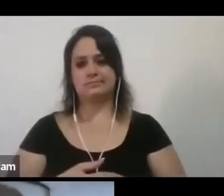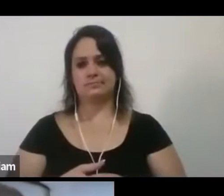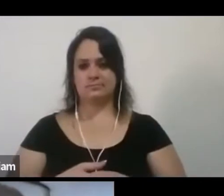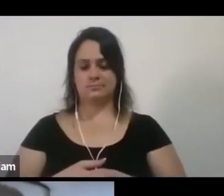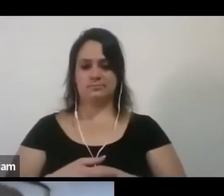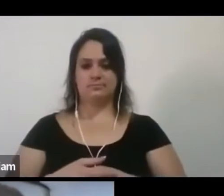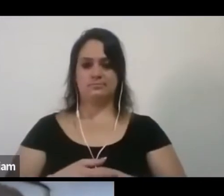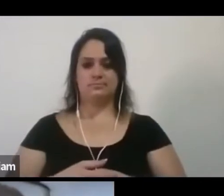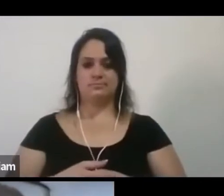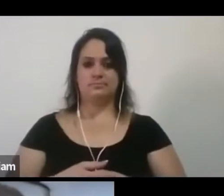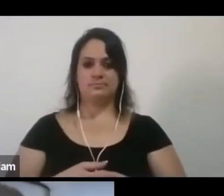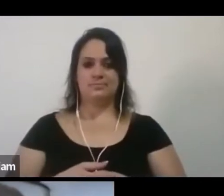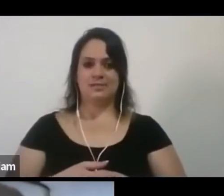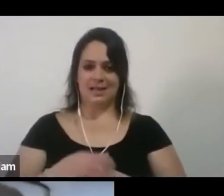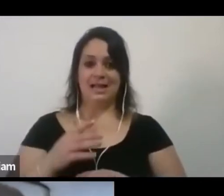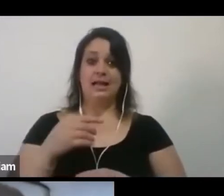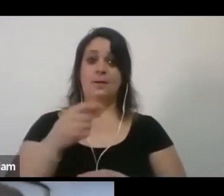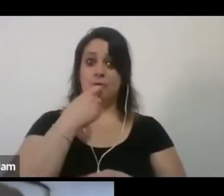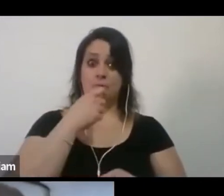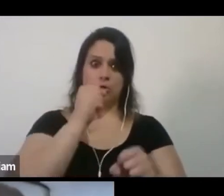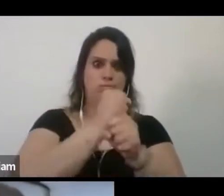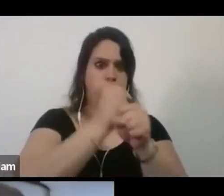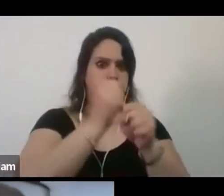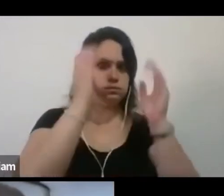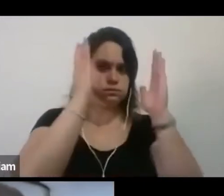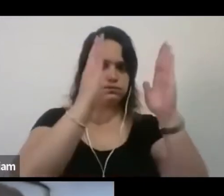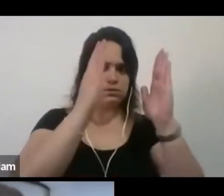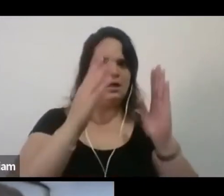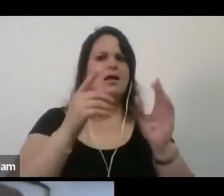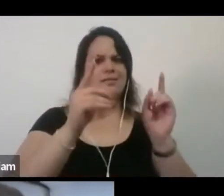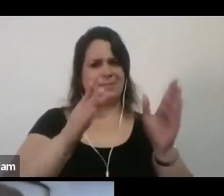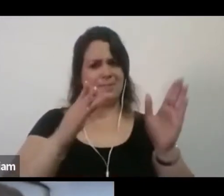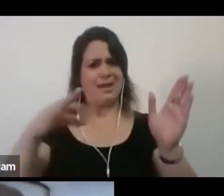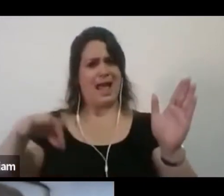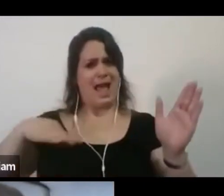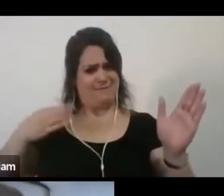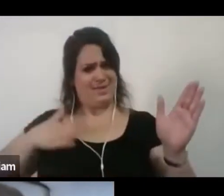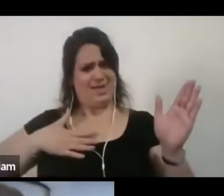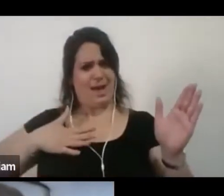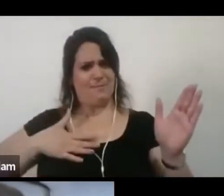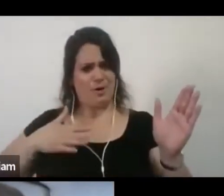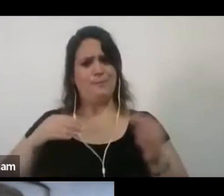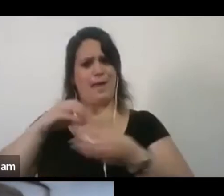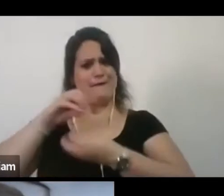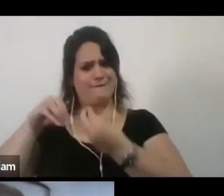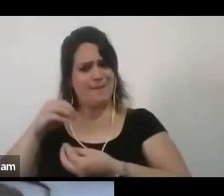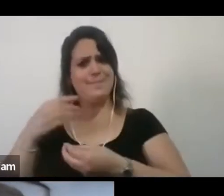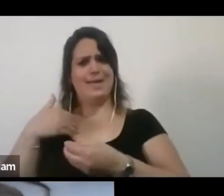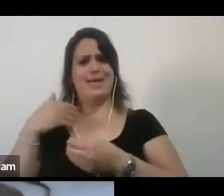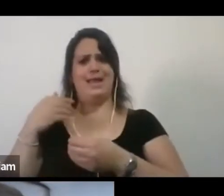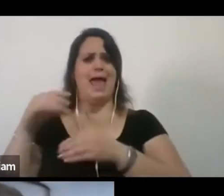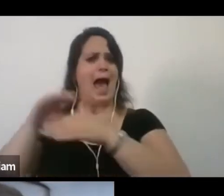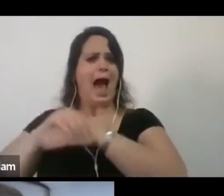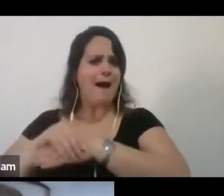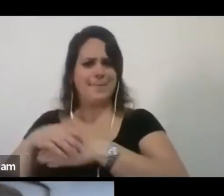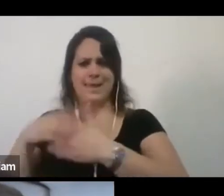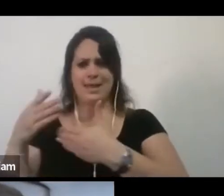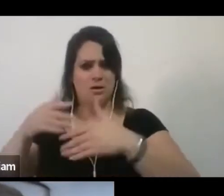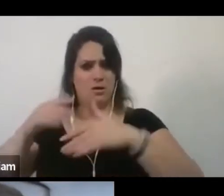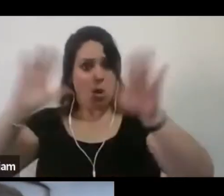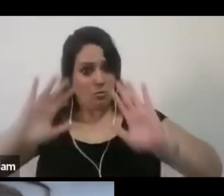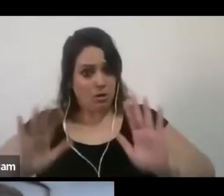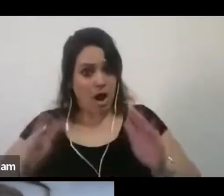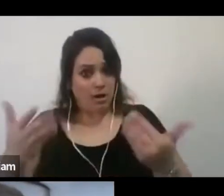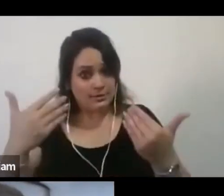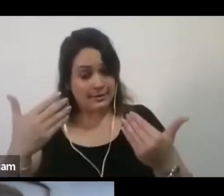¿Hay vida más allá del trabajo? Digo, ¿hay vida personal, familiar? ¿Se pueden organizar? Porque eso también, a